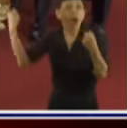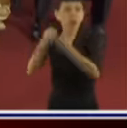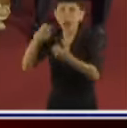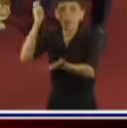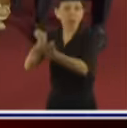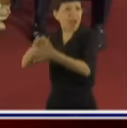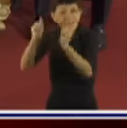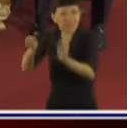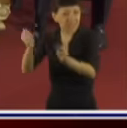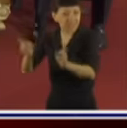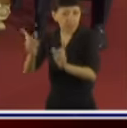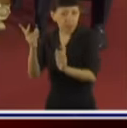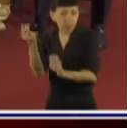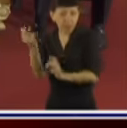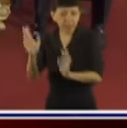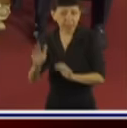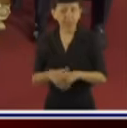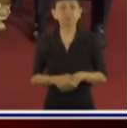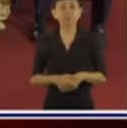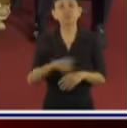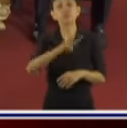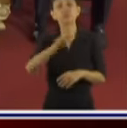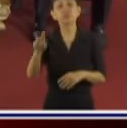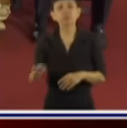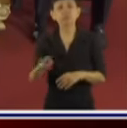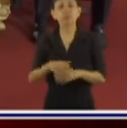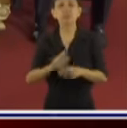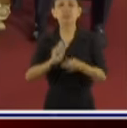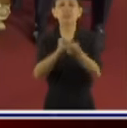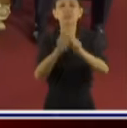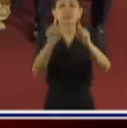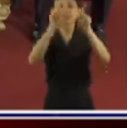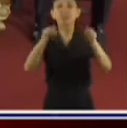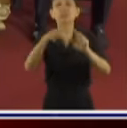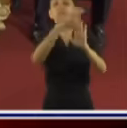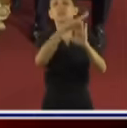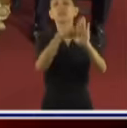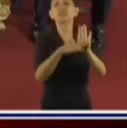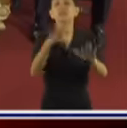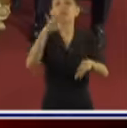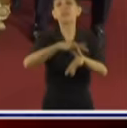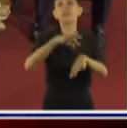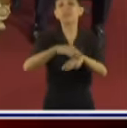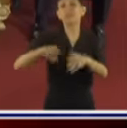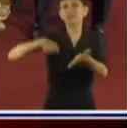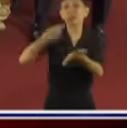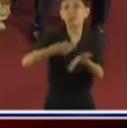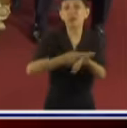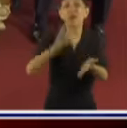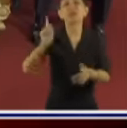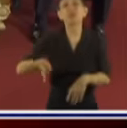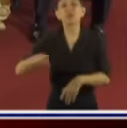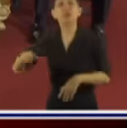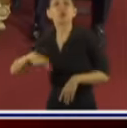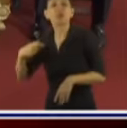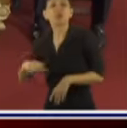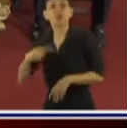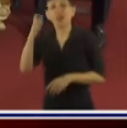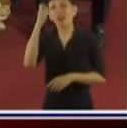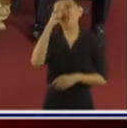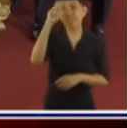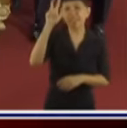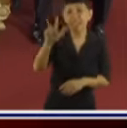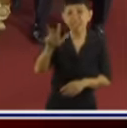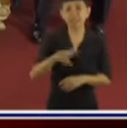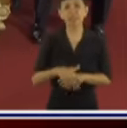parece que ahí podemos tener señales mixtas, digamos. Mm. Los precios de los activos, como fueran las acciones de